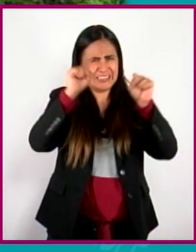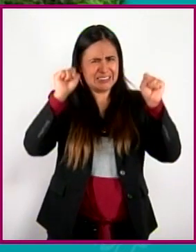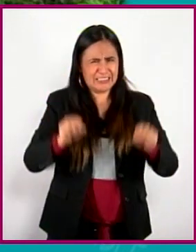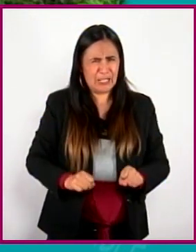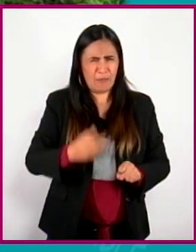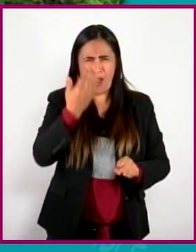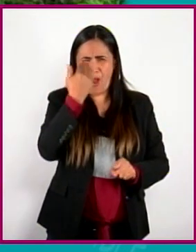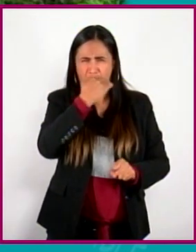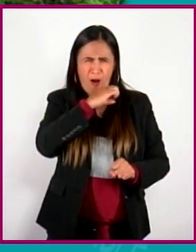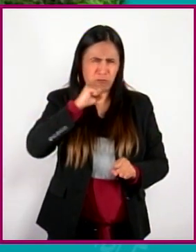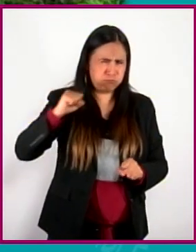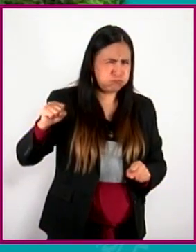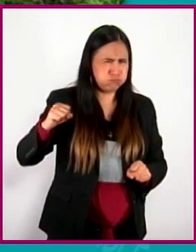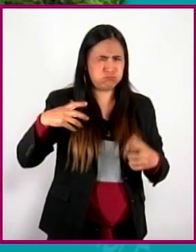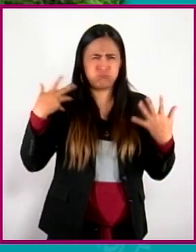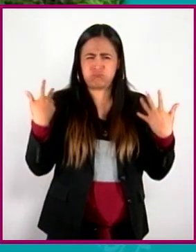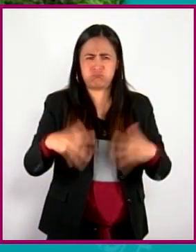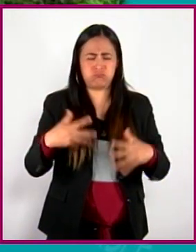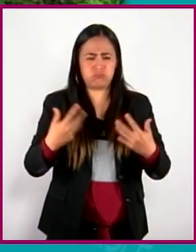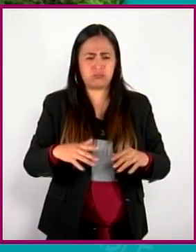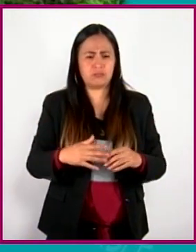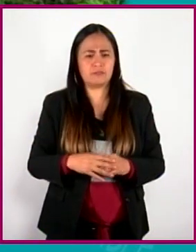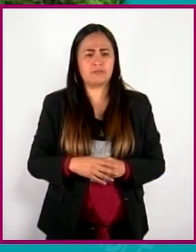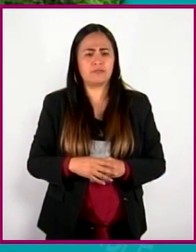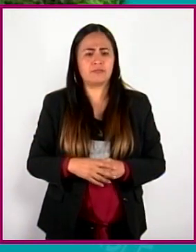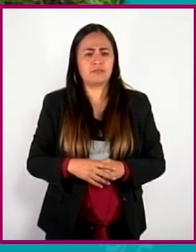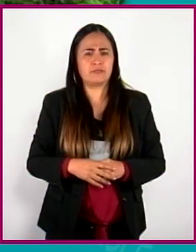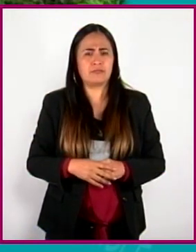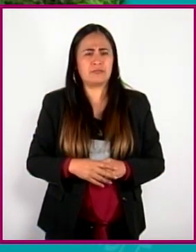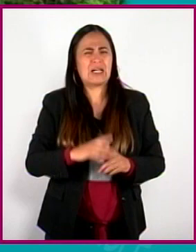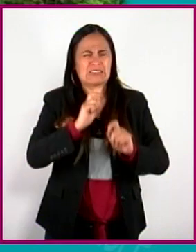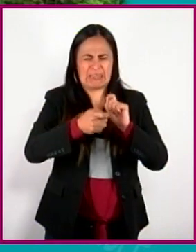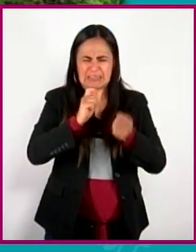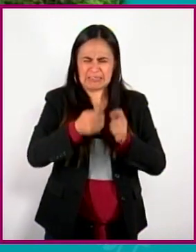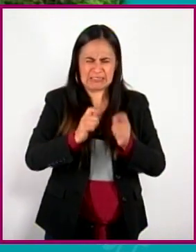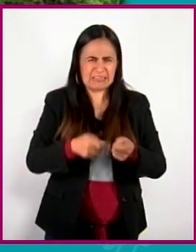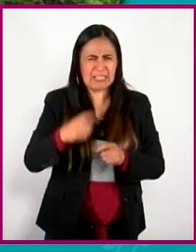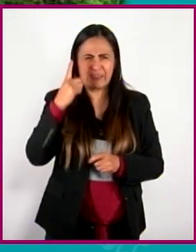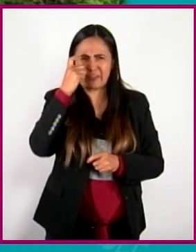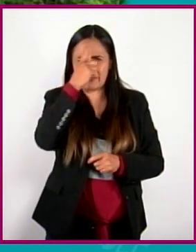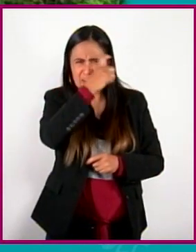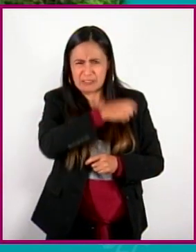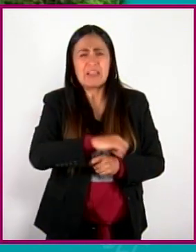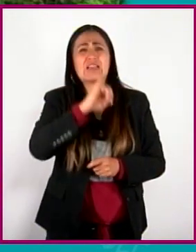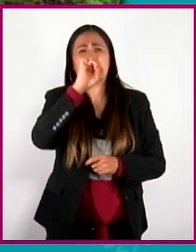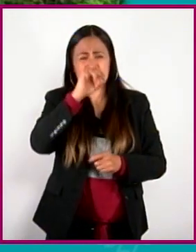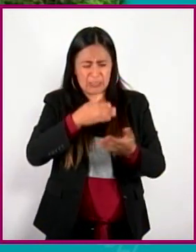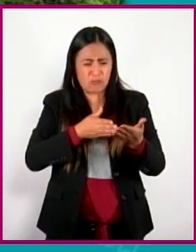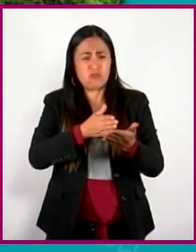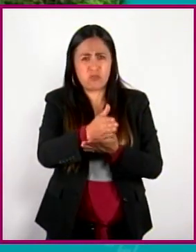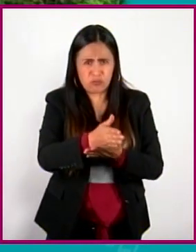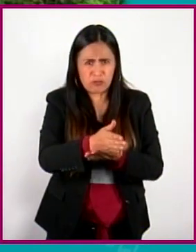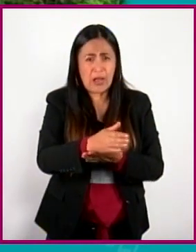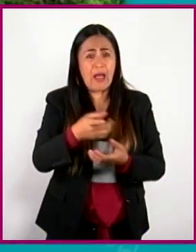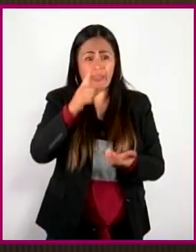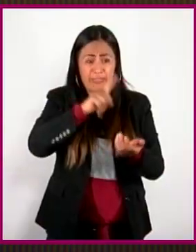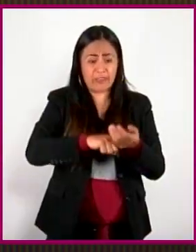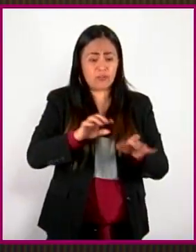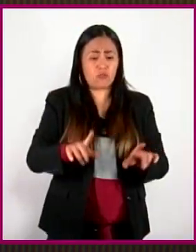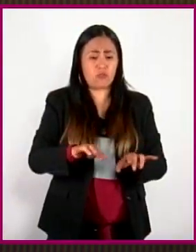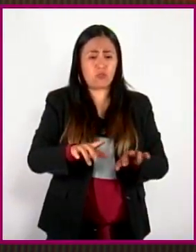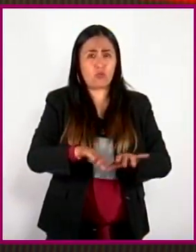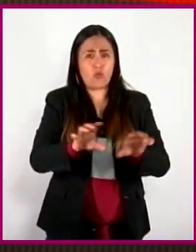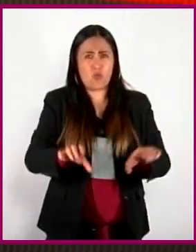más fuertes que puedas imaginarte y difíciles de descifrar, han sido rotos no porque tuvieran defectos en su diseño, defectos